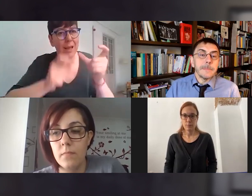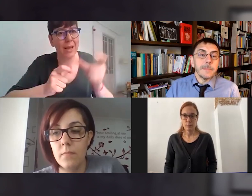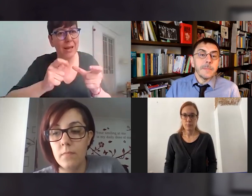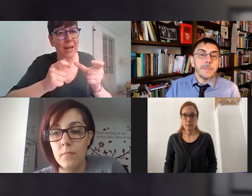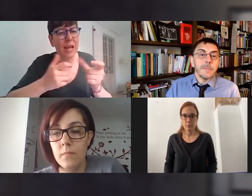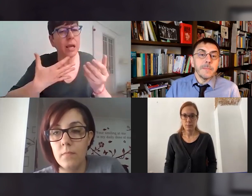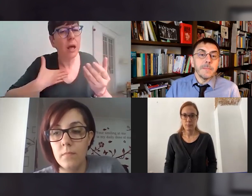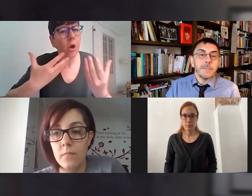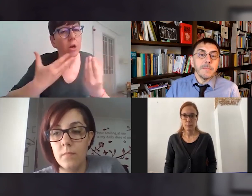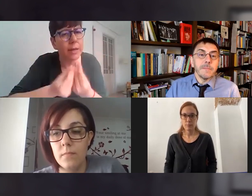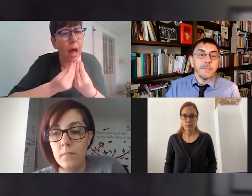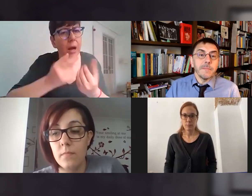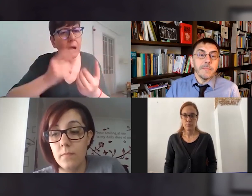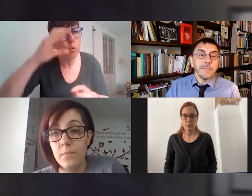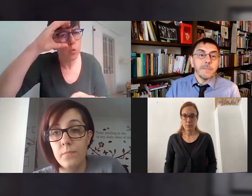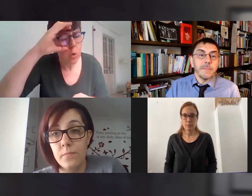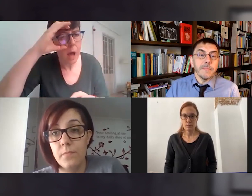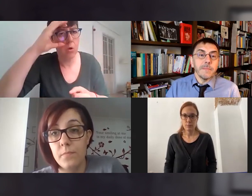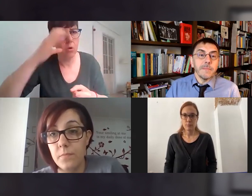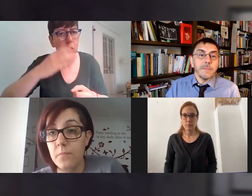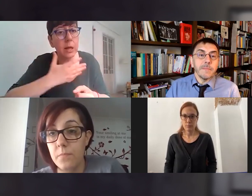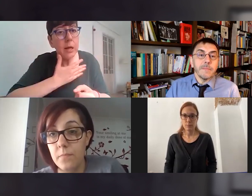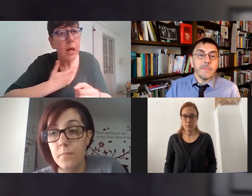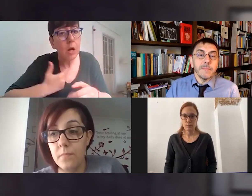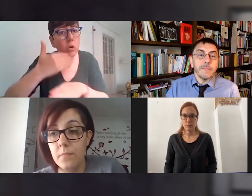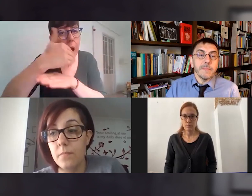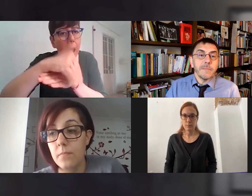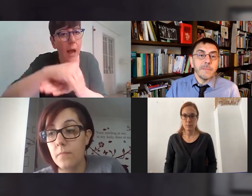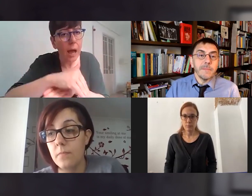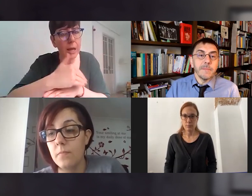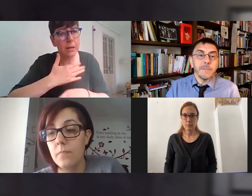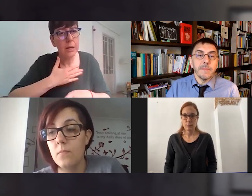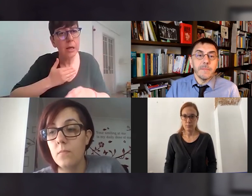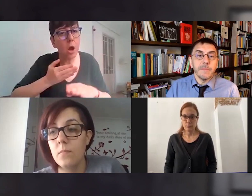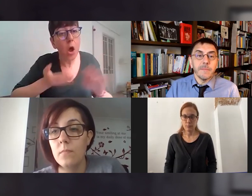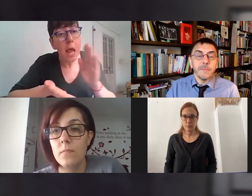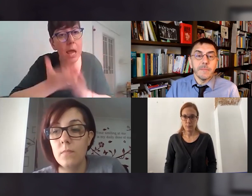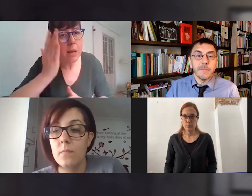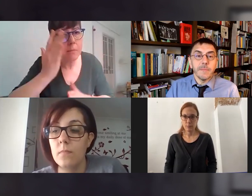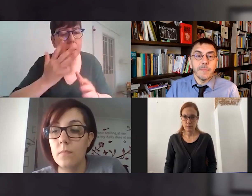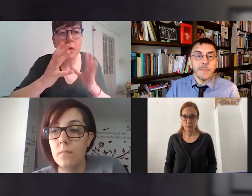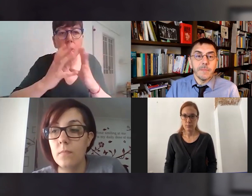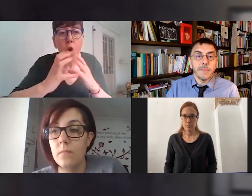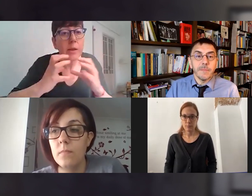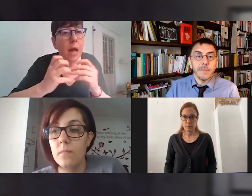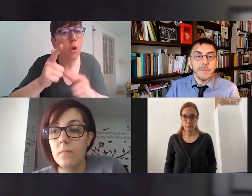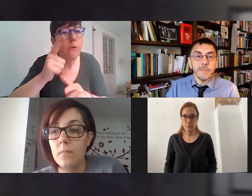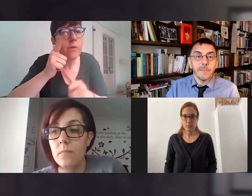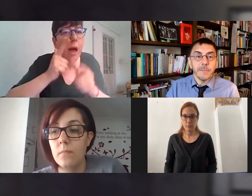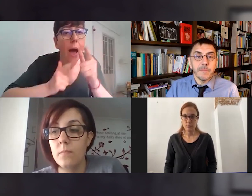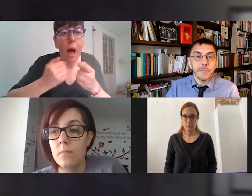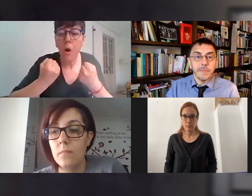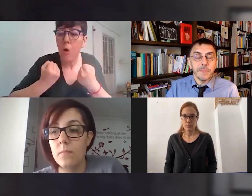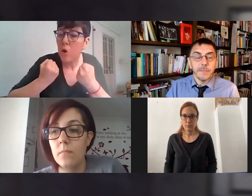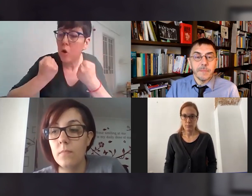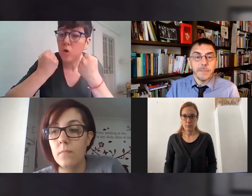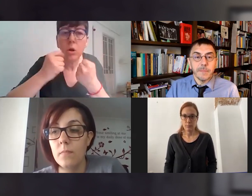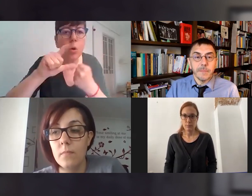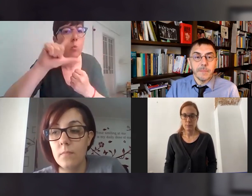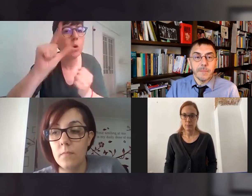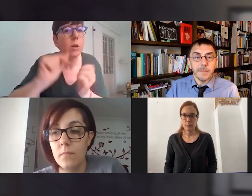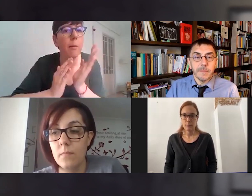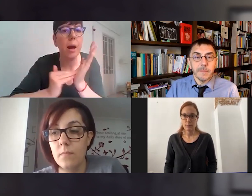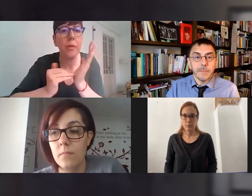apoyo jurídico, porque yo quiero estar con la gente y yo quiero escuchar y yo quiero estar en la calle. Y yo de verdad